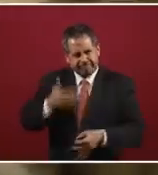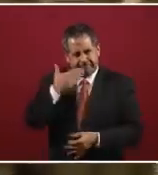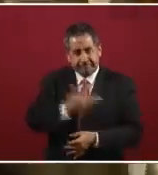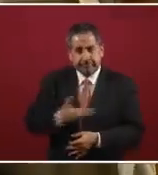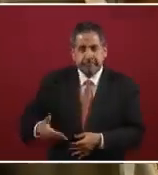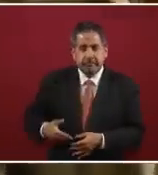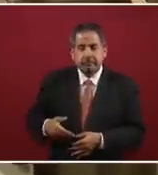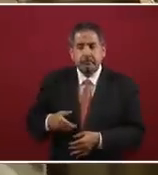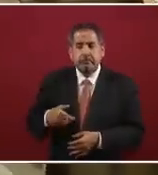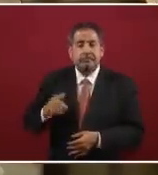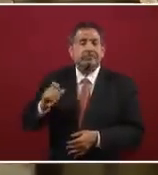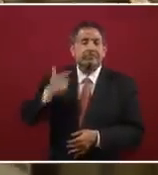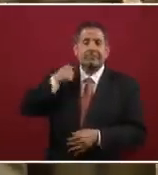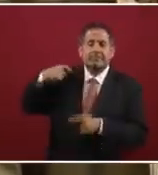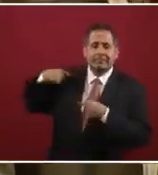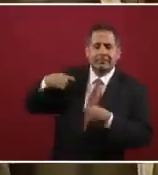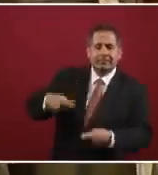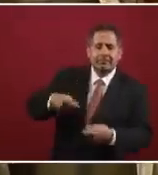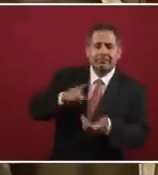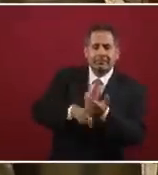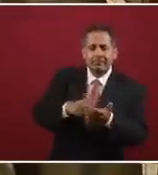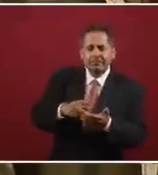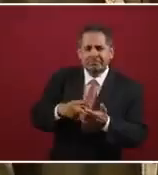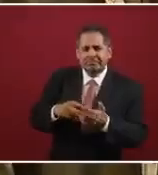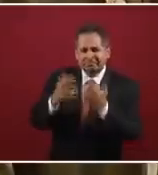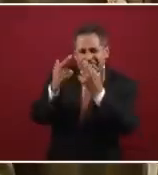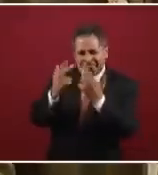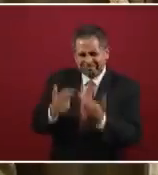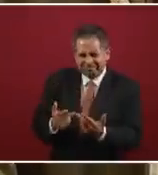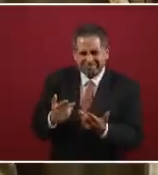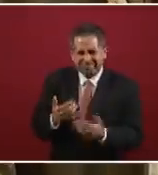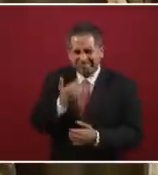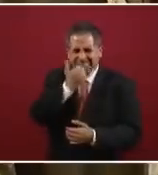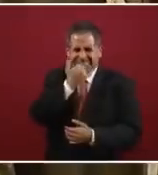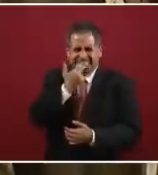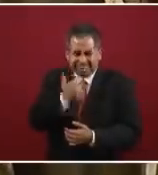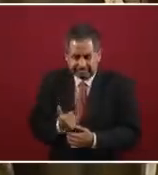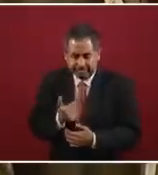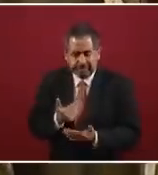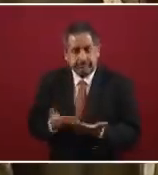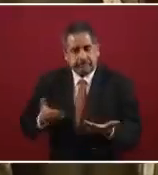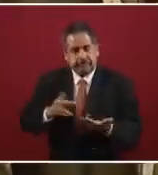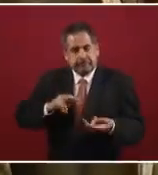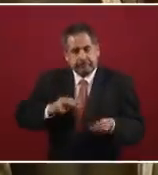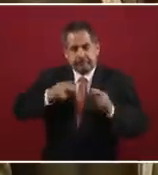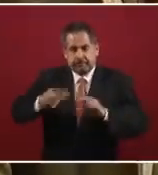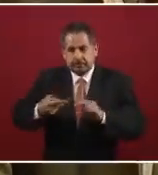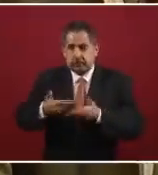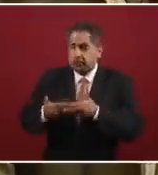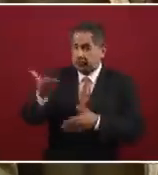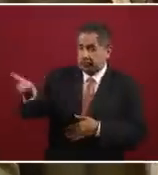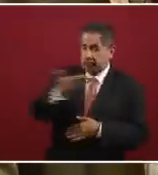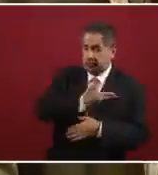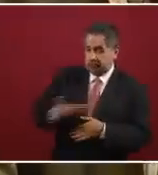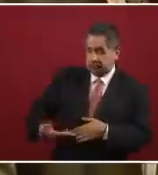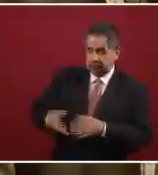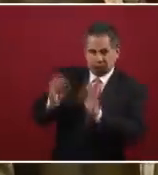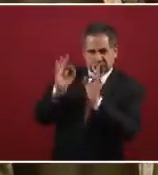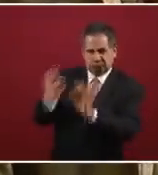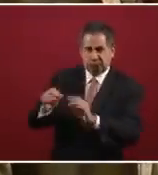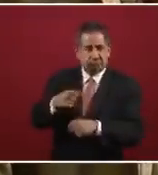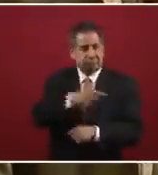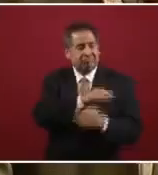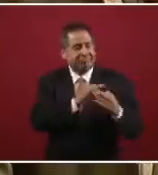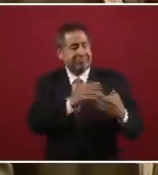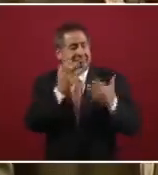lo que nos dejaron los dejaron pura ruina así que en ese sentido el presidente que está ahorita aunque griten y griten